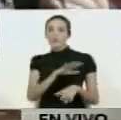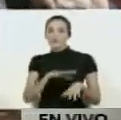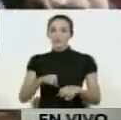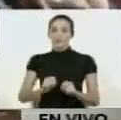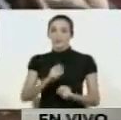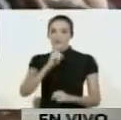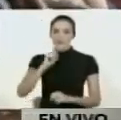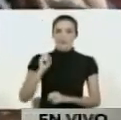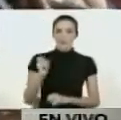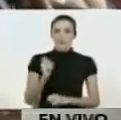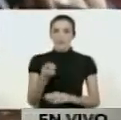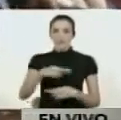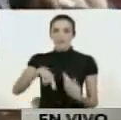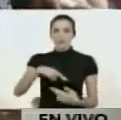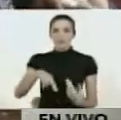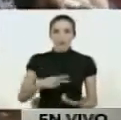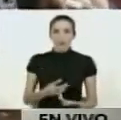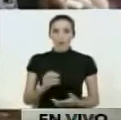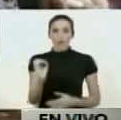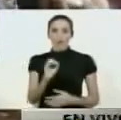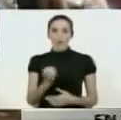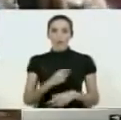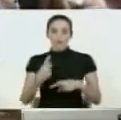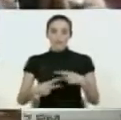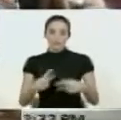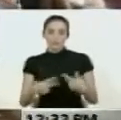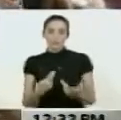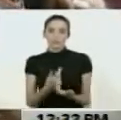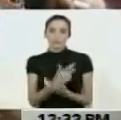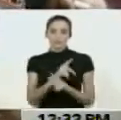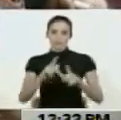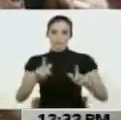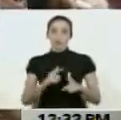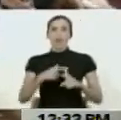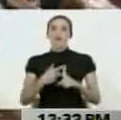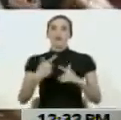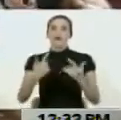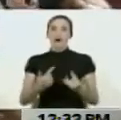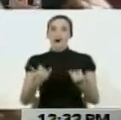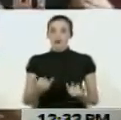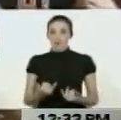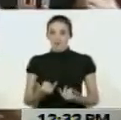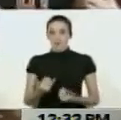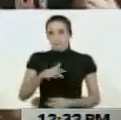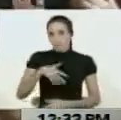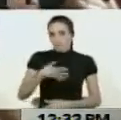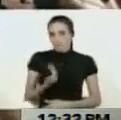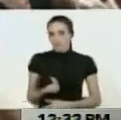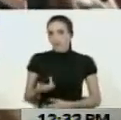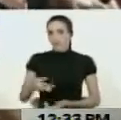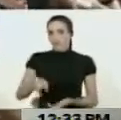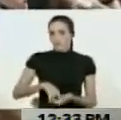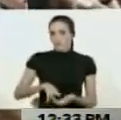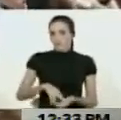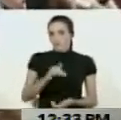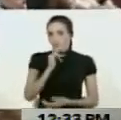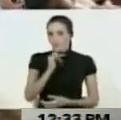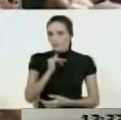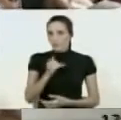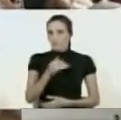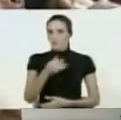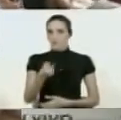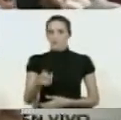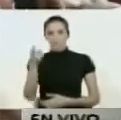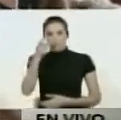de las revoluciones, de los procesos libertarios. De tal manera que podemos reportarle a nuestro pueblo que